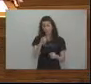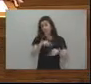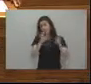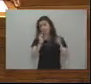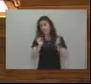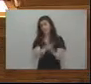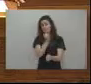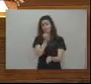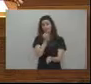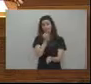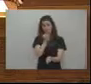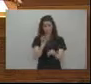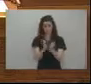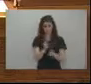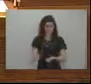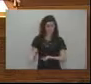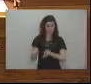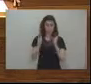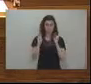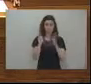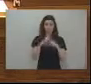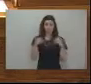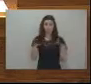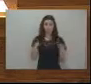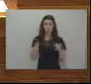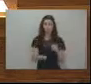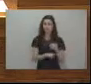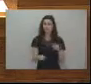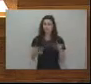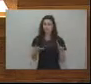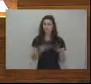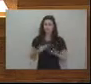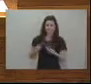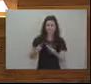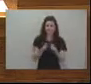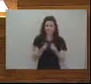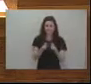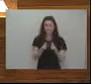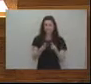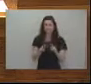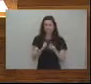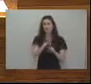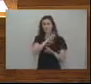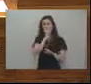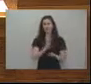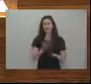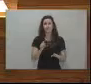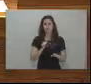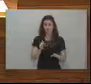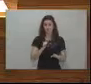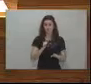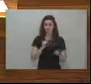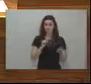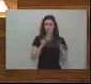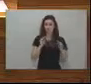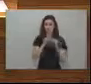la aprobación de créditos presupuestarios en esta Cámara, ¿no? Nos daba la sensación de que había una parte de teatralización de la discrepancia